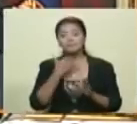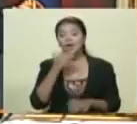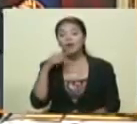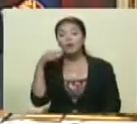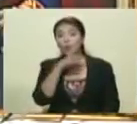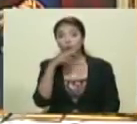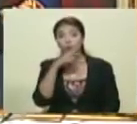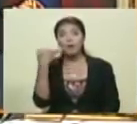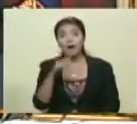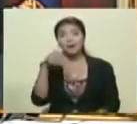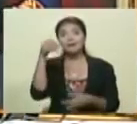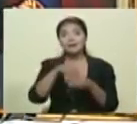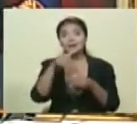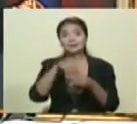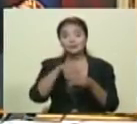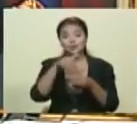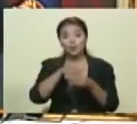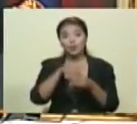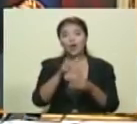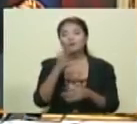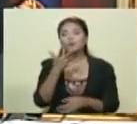vamos a tener la elección número 22.